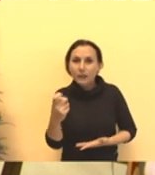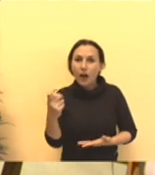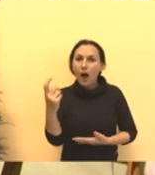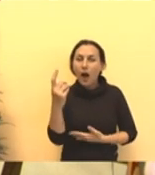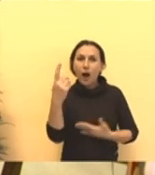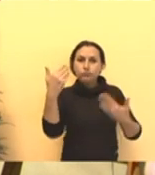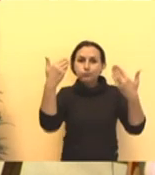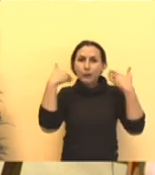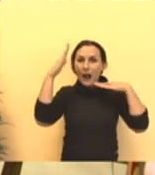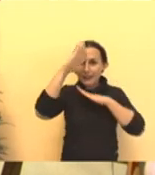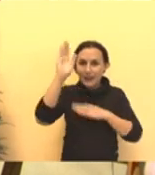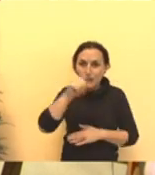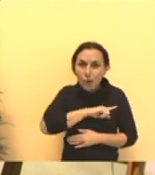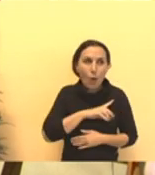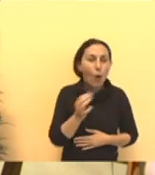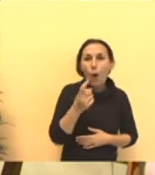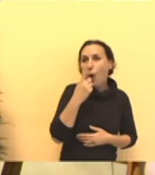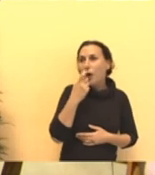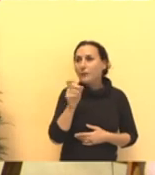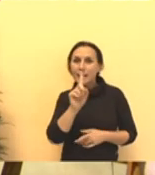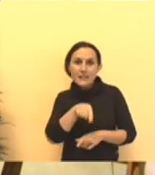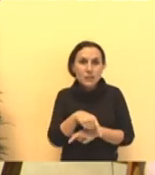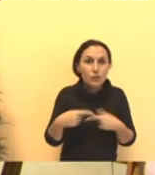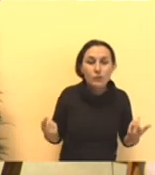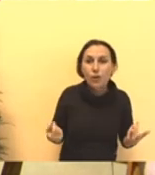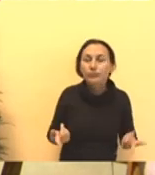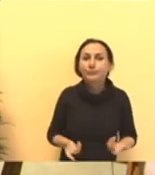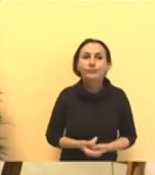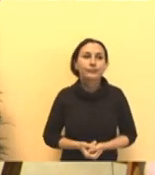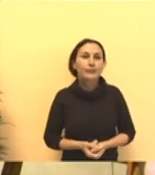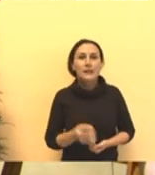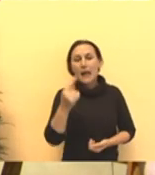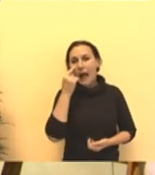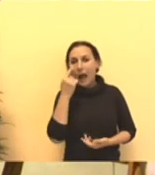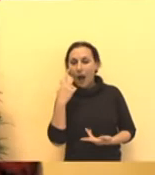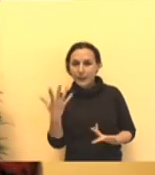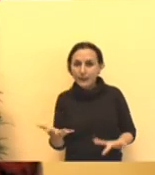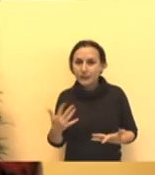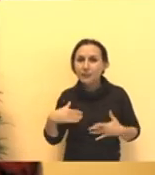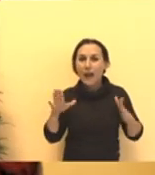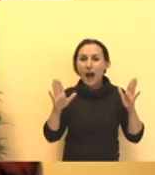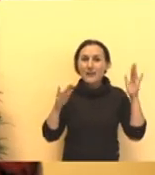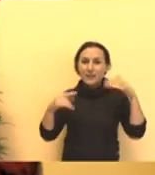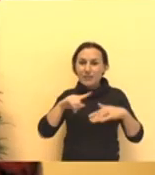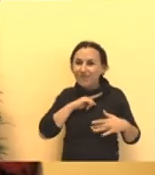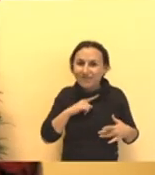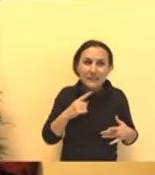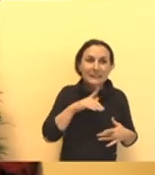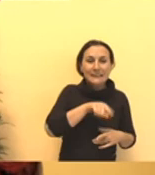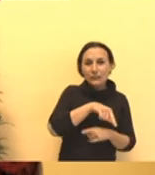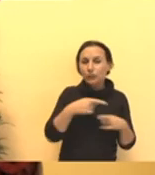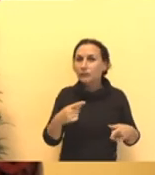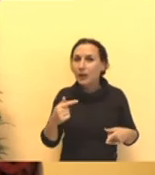atención, ayúdeme o no. A ver, no se trata de tener atención o no. A mí hay algo que me